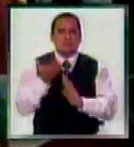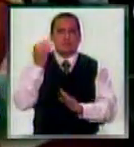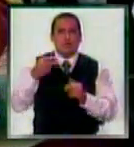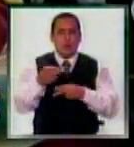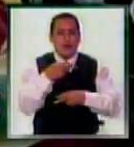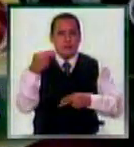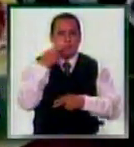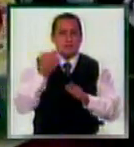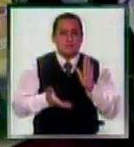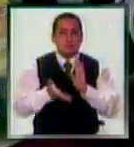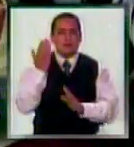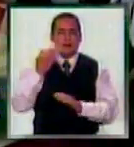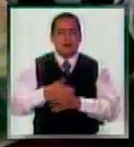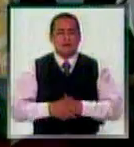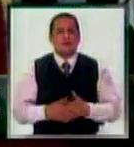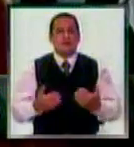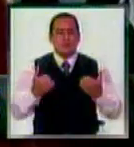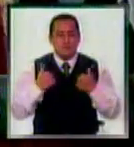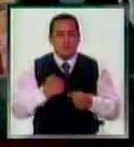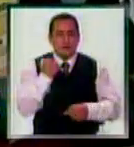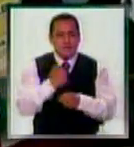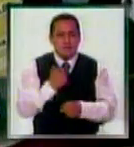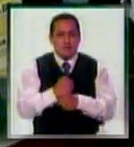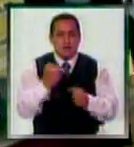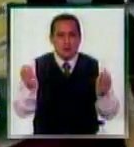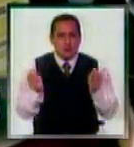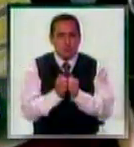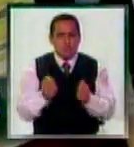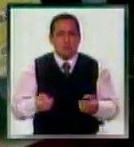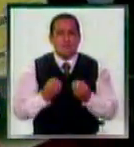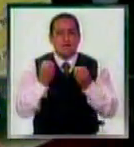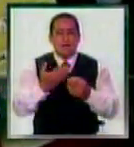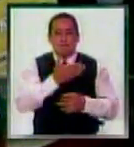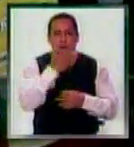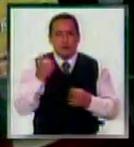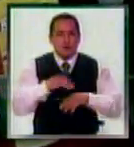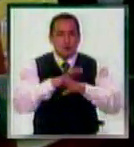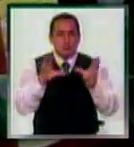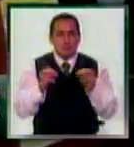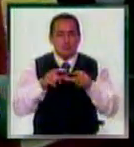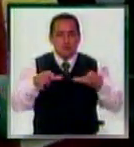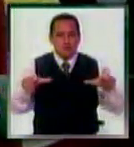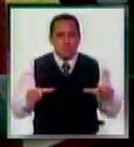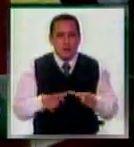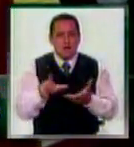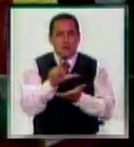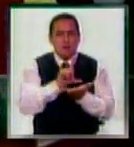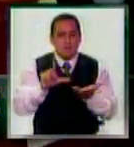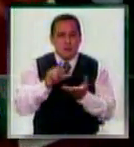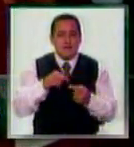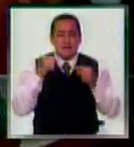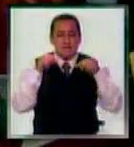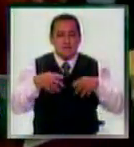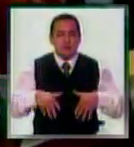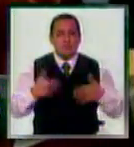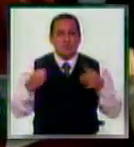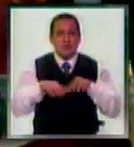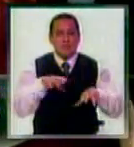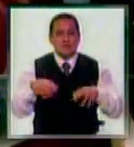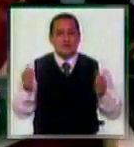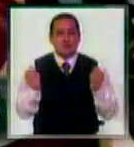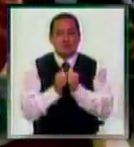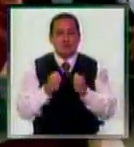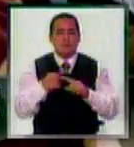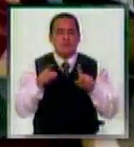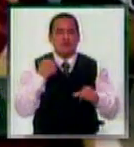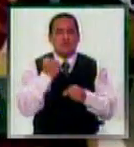a superar. Tenemos que trabajar de la mano para mejorar las condiciones de Lucanamarca. Y eso lo podemos hacer juntos,